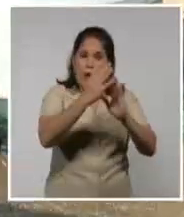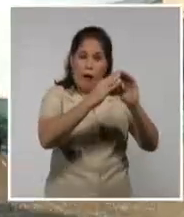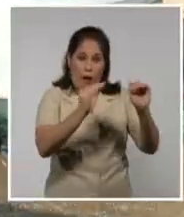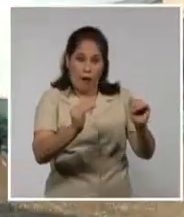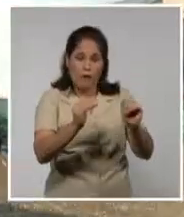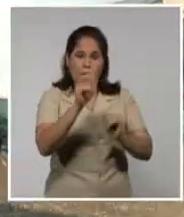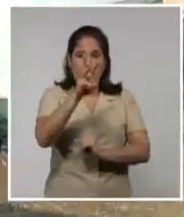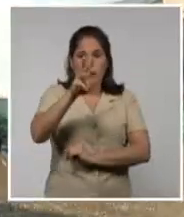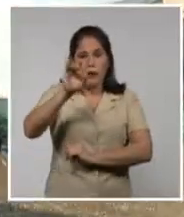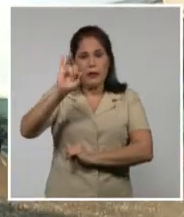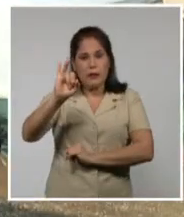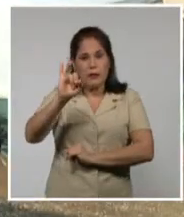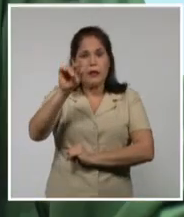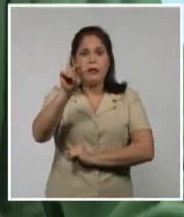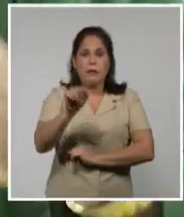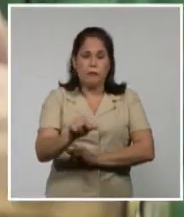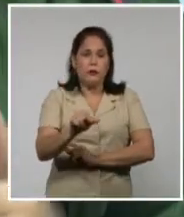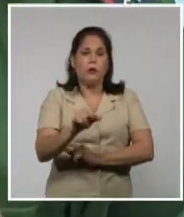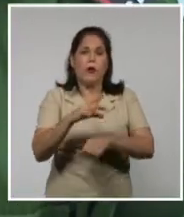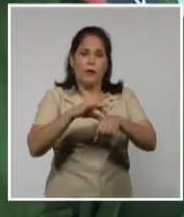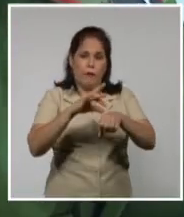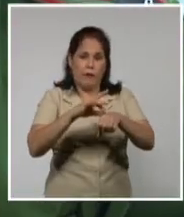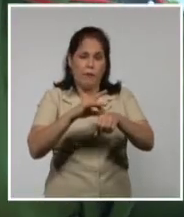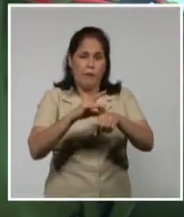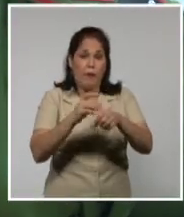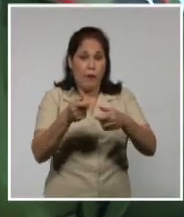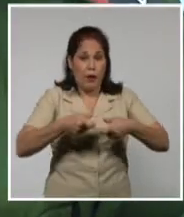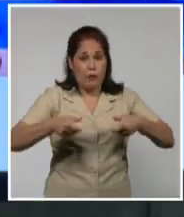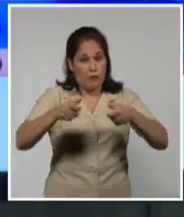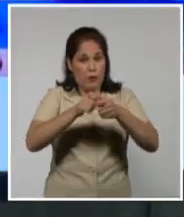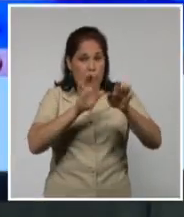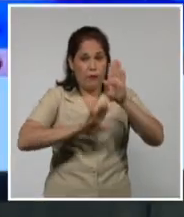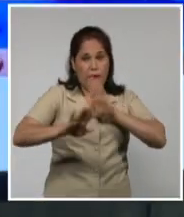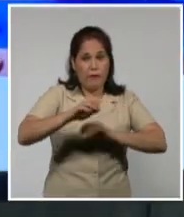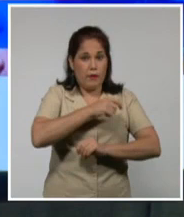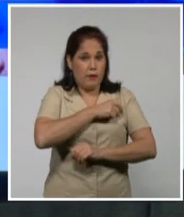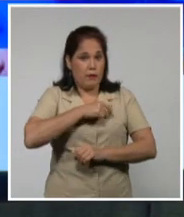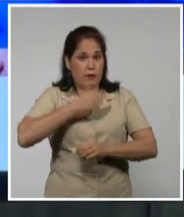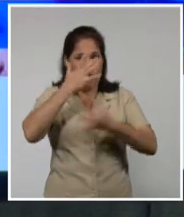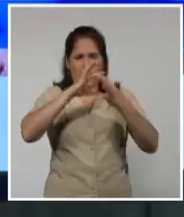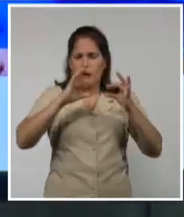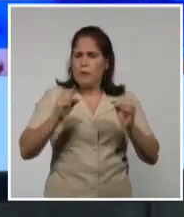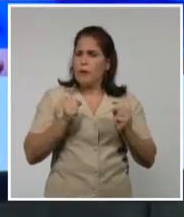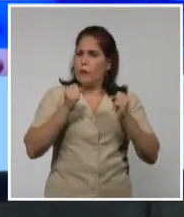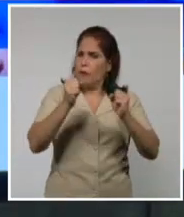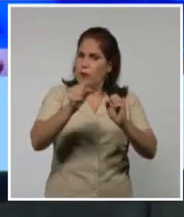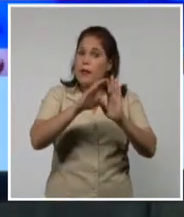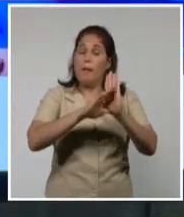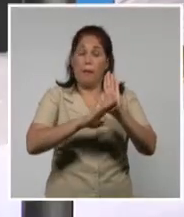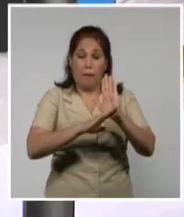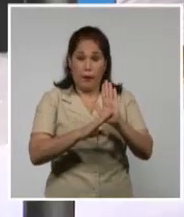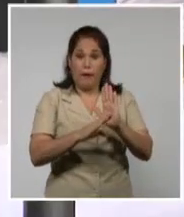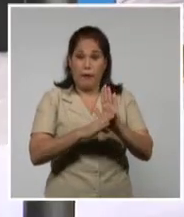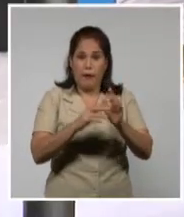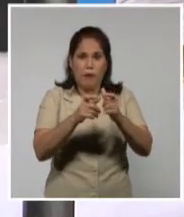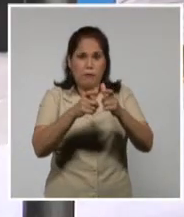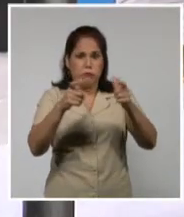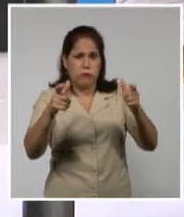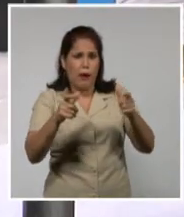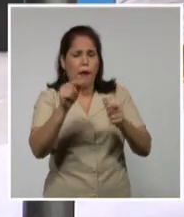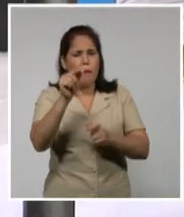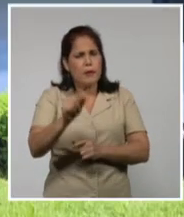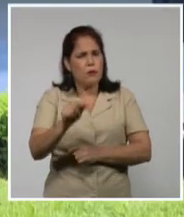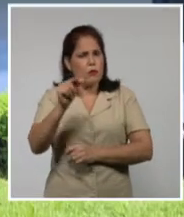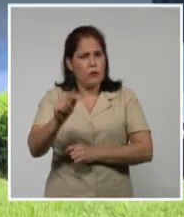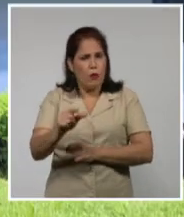y 37 epidemiológicas el consejo de defensa provincial en artemisa refuerza las medidas e incrementa el número de las